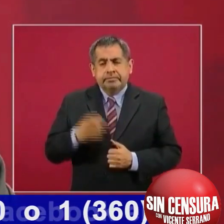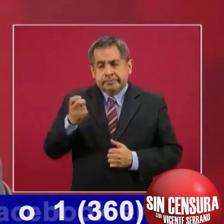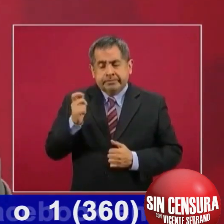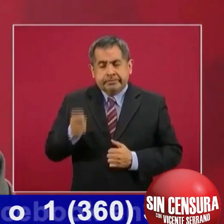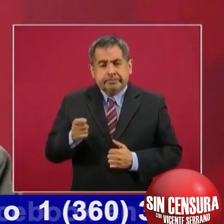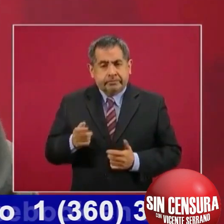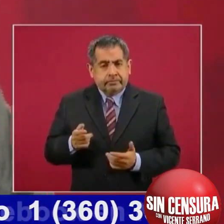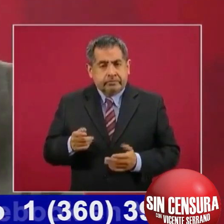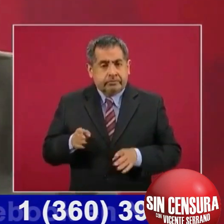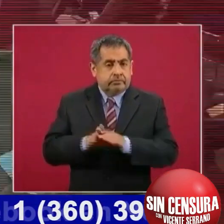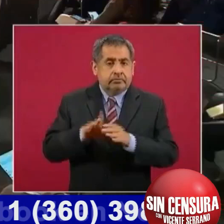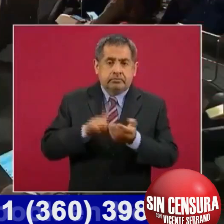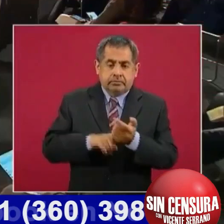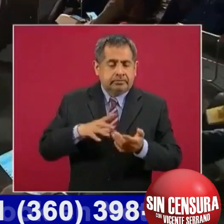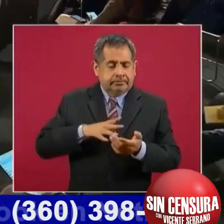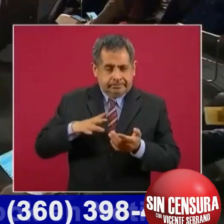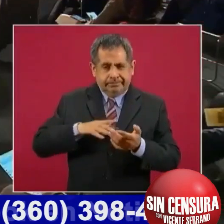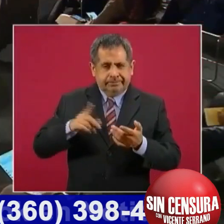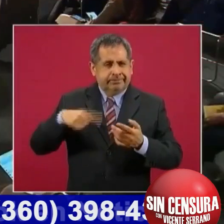aunque existe